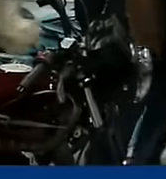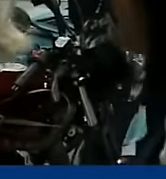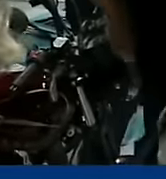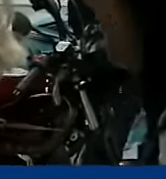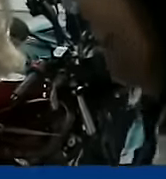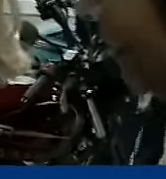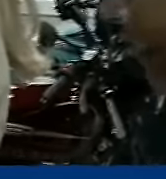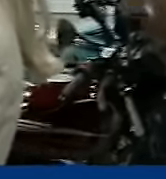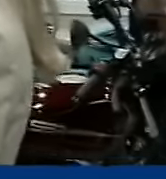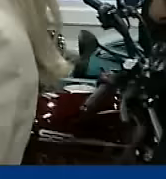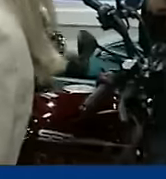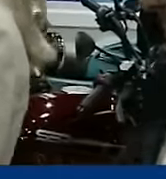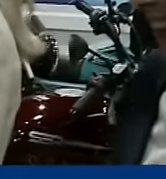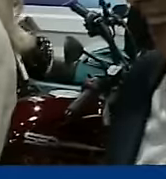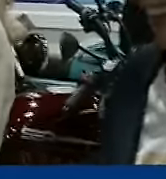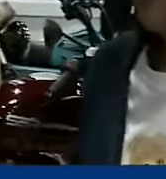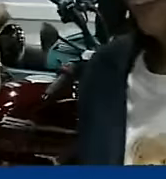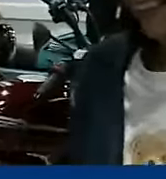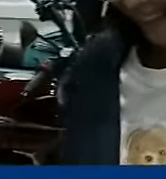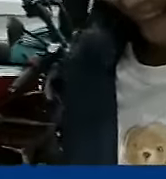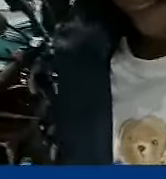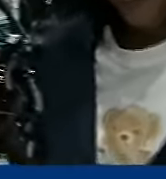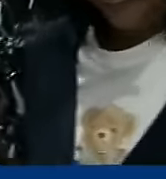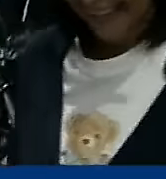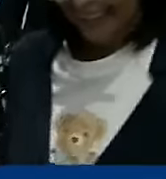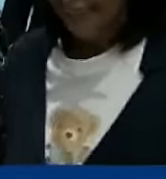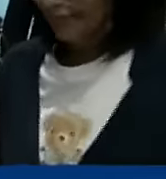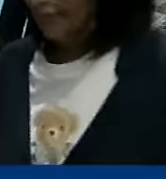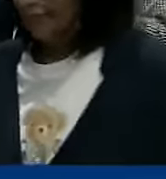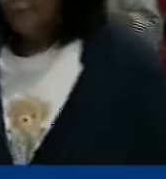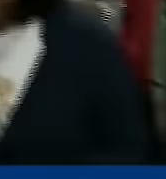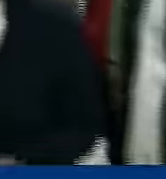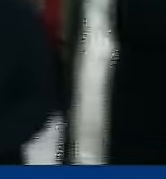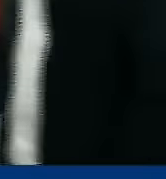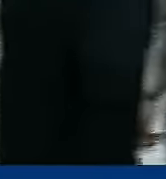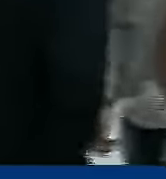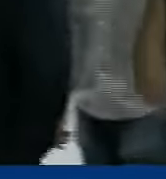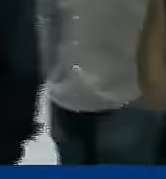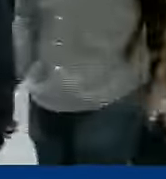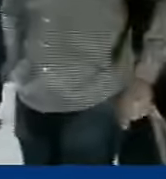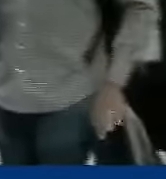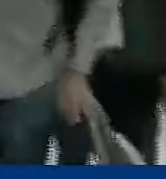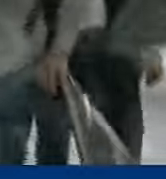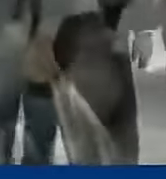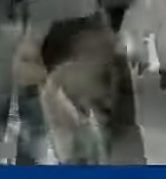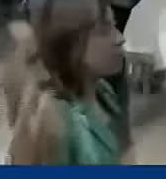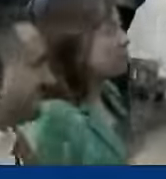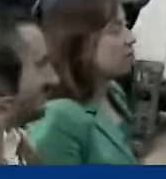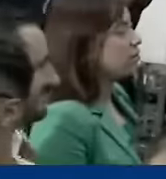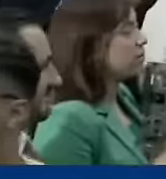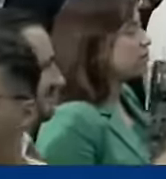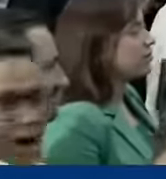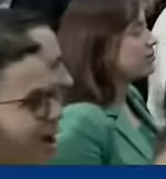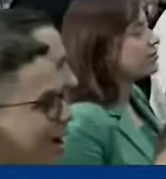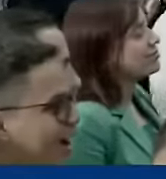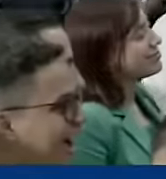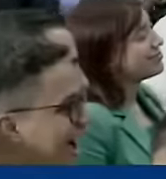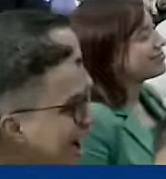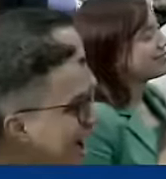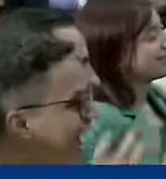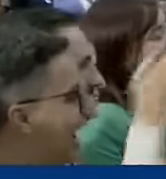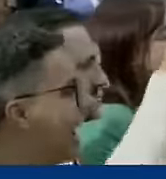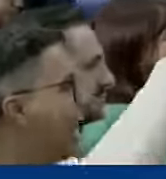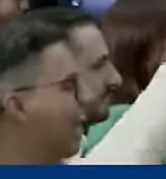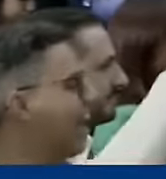velas, enterrar mi cuerpo cerca del mar en Venezuela.